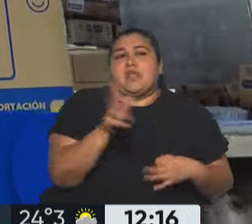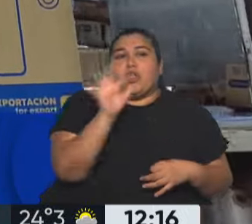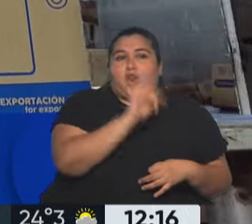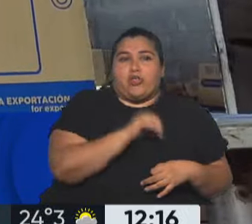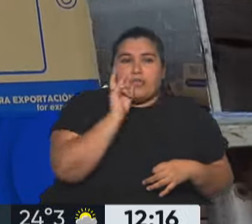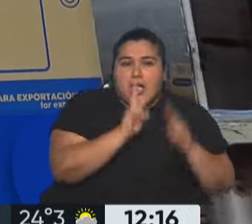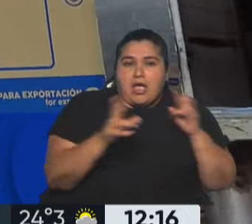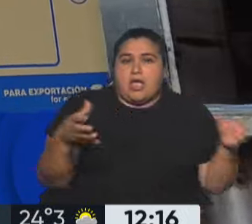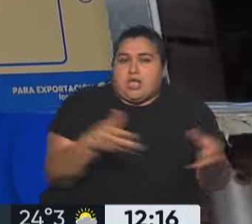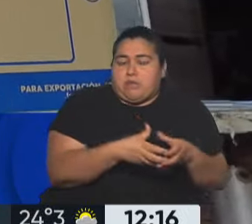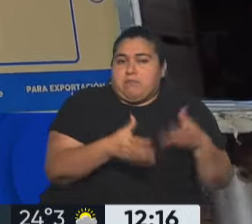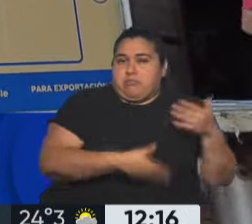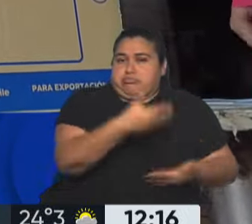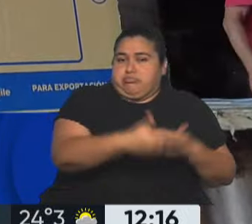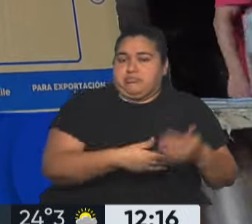equipo productivo.